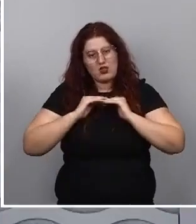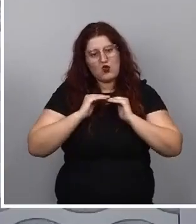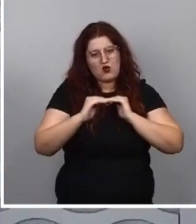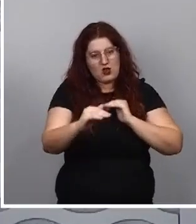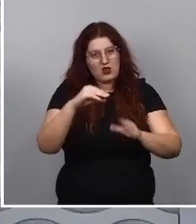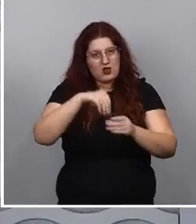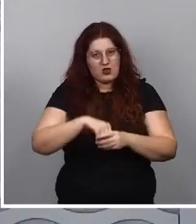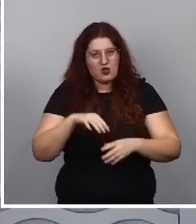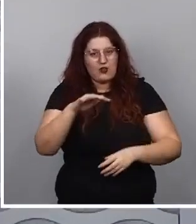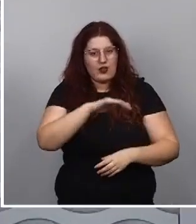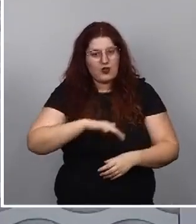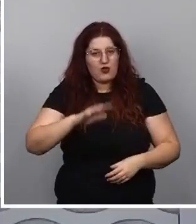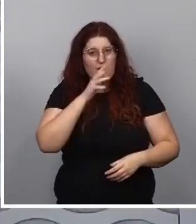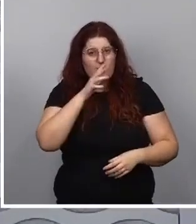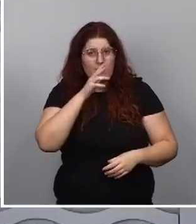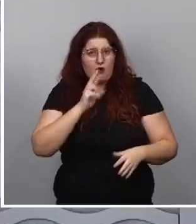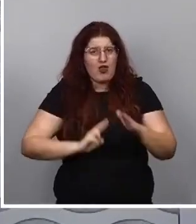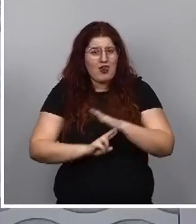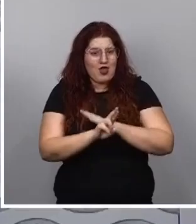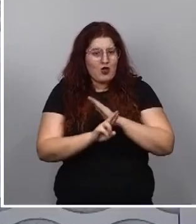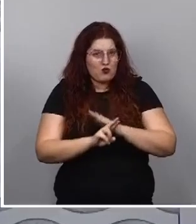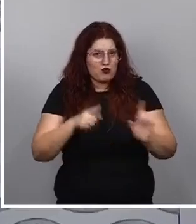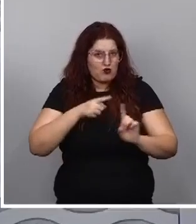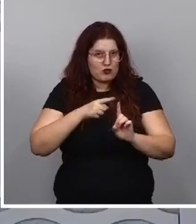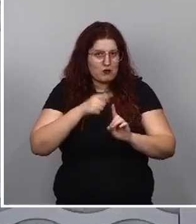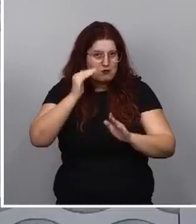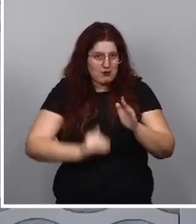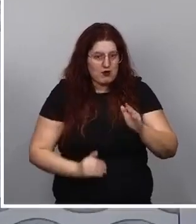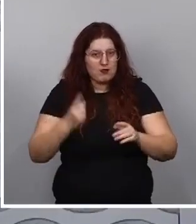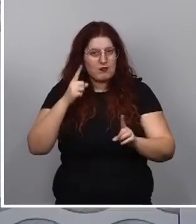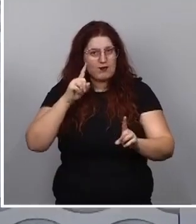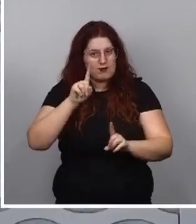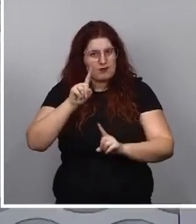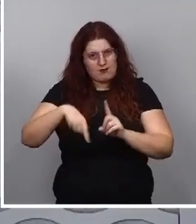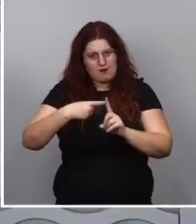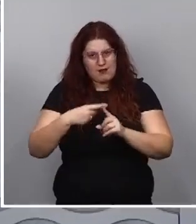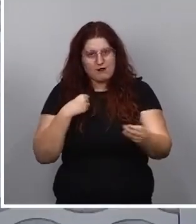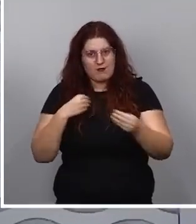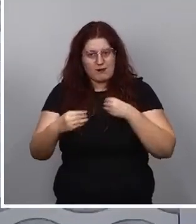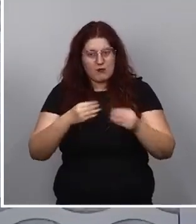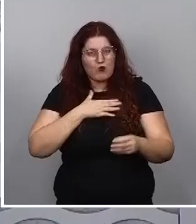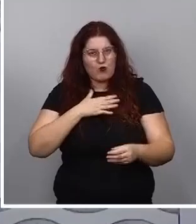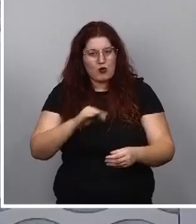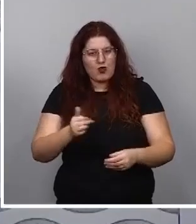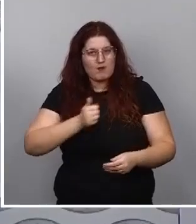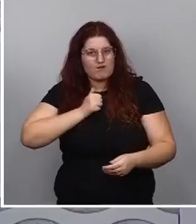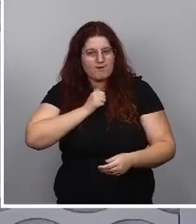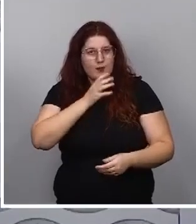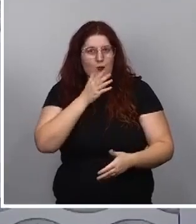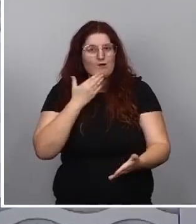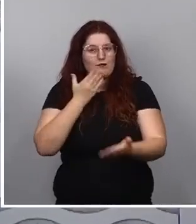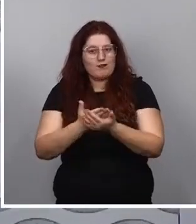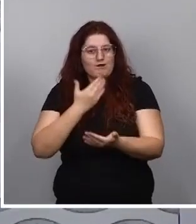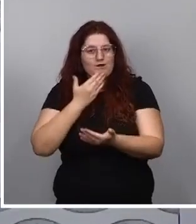do uso dos recursos, a sustitución de unhos materiales que nos permita reducir a demanda e ganar en